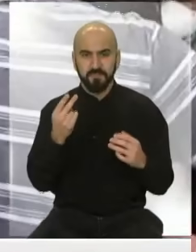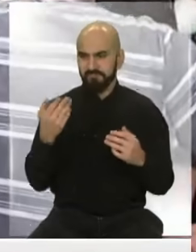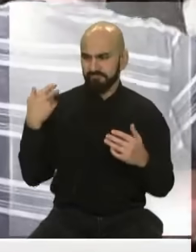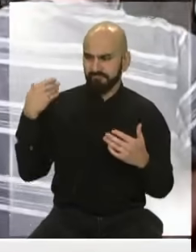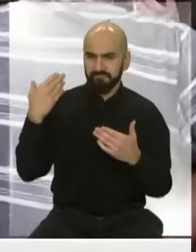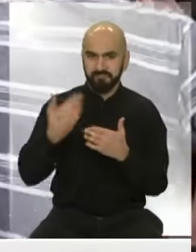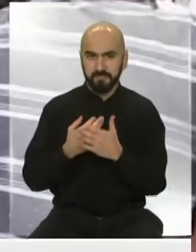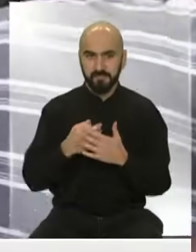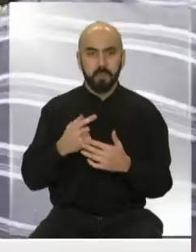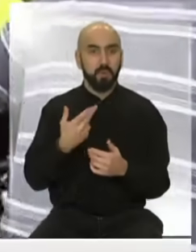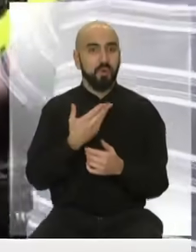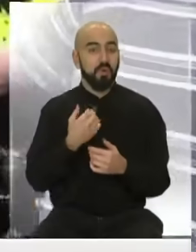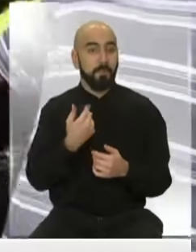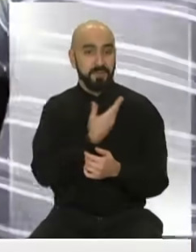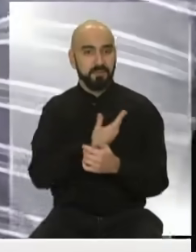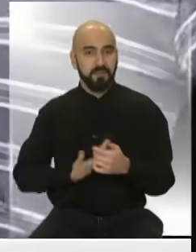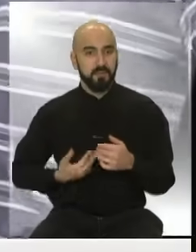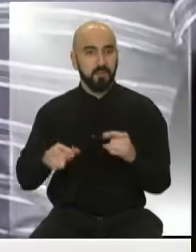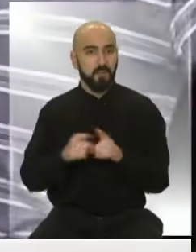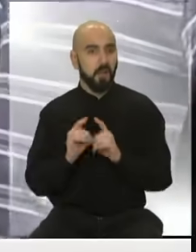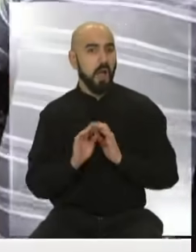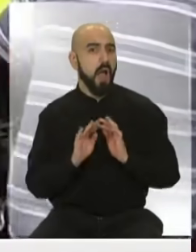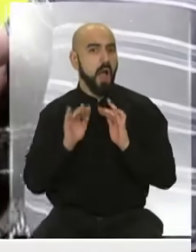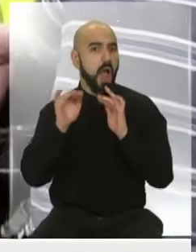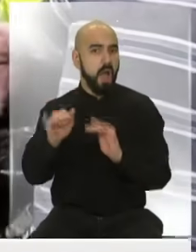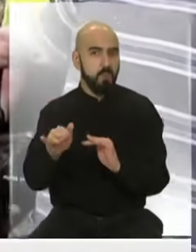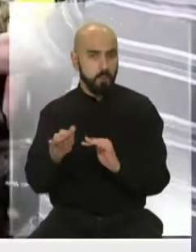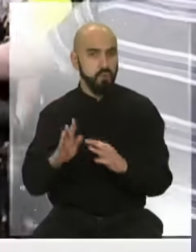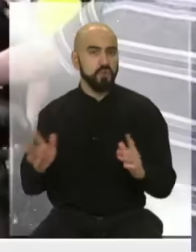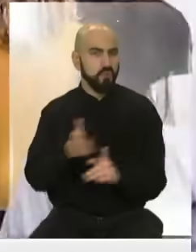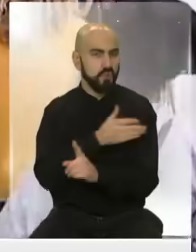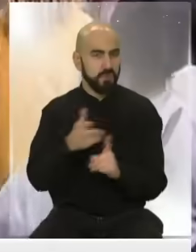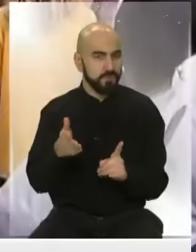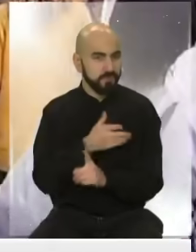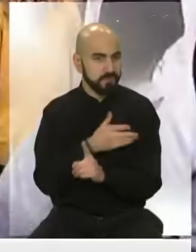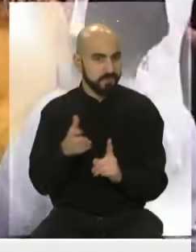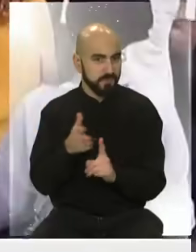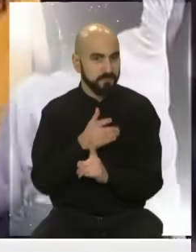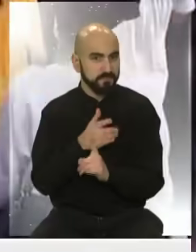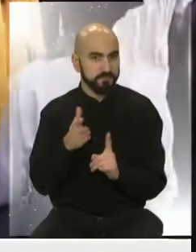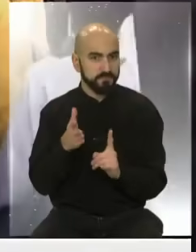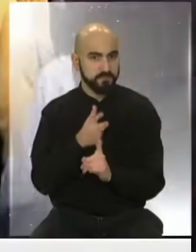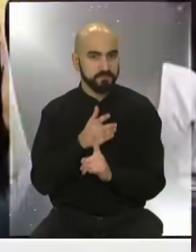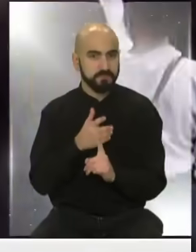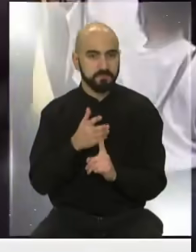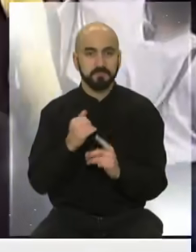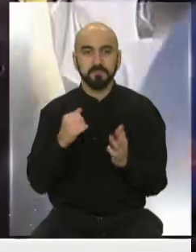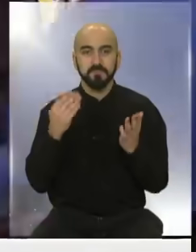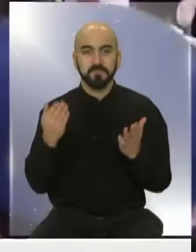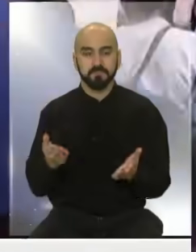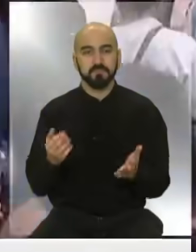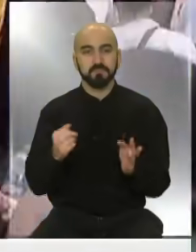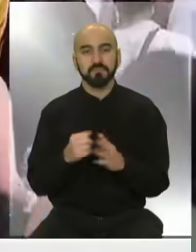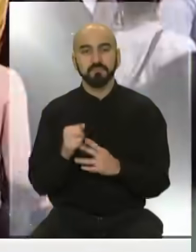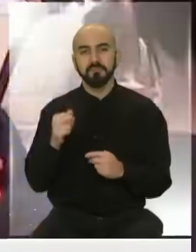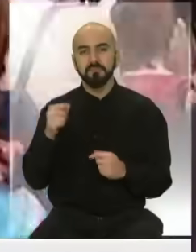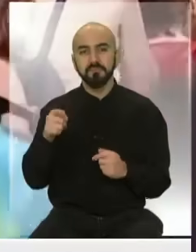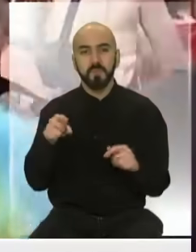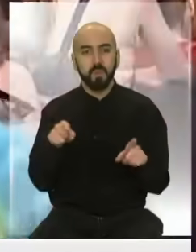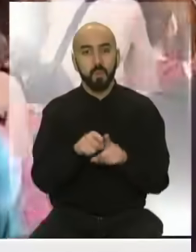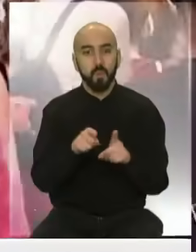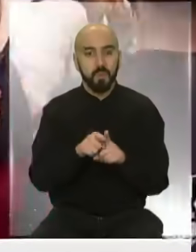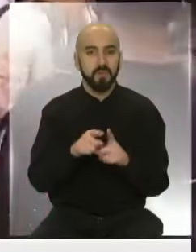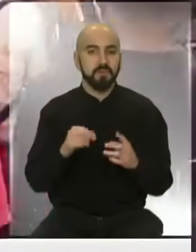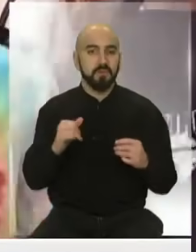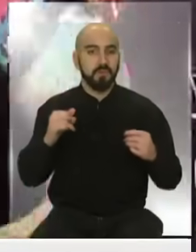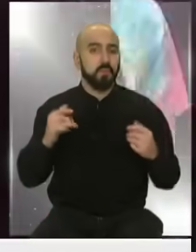del presidente como directamente a apología de la violencia. Exacto. Que es lo que hace Twitter, que dice que pese a eso les parece que es de interés público